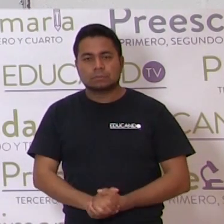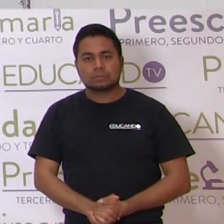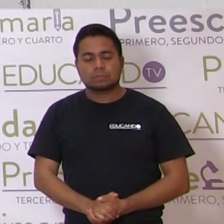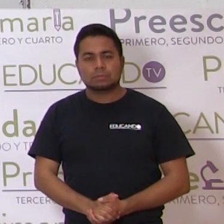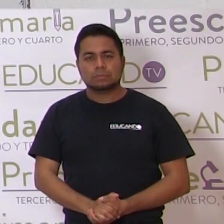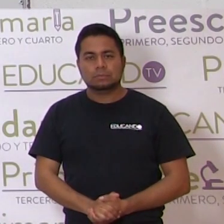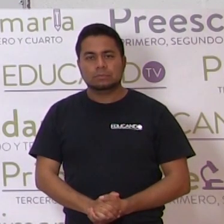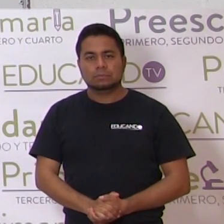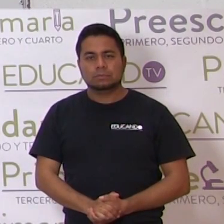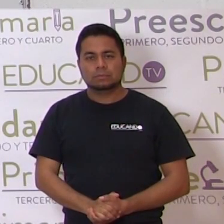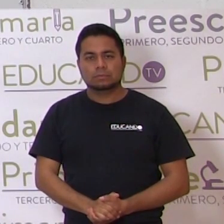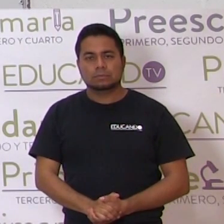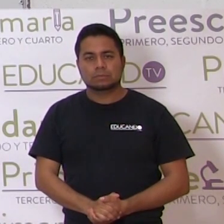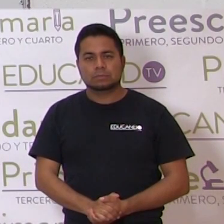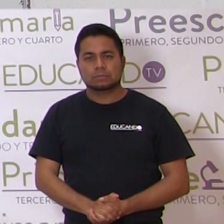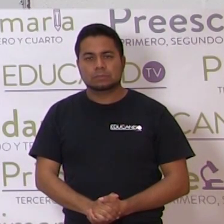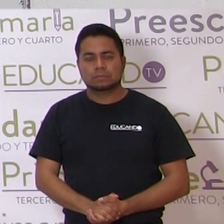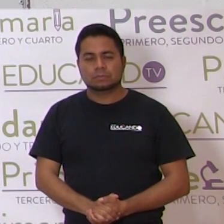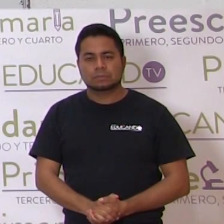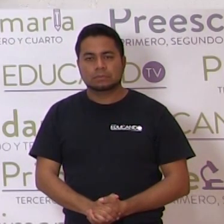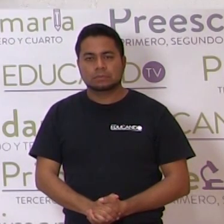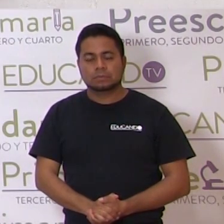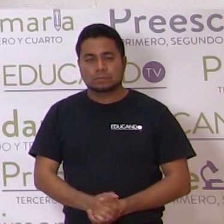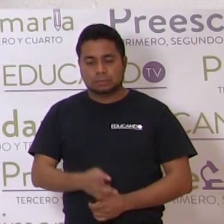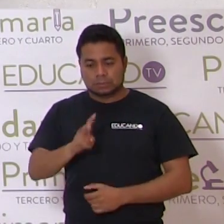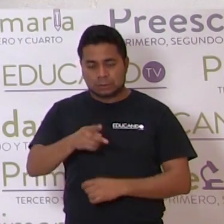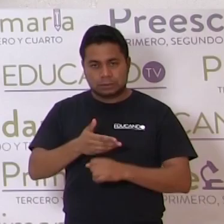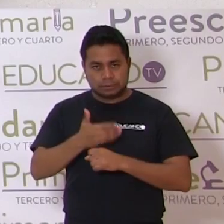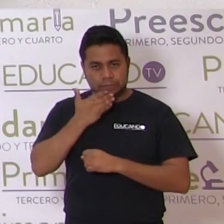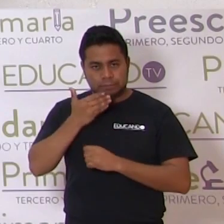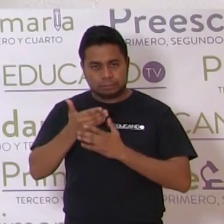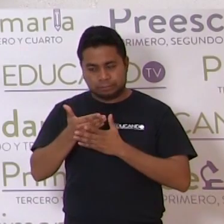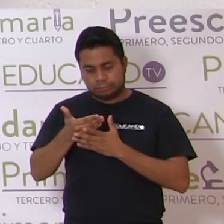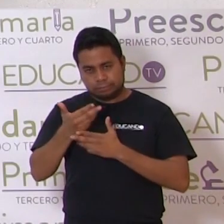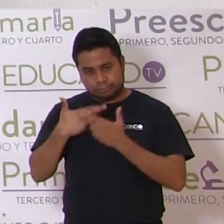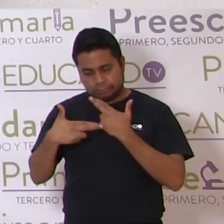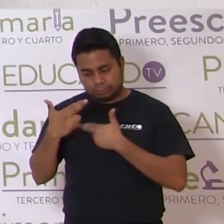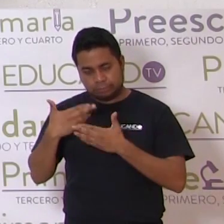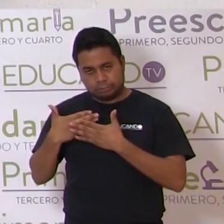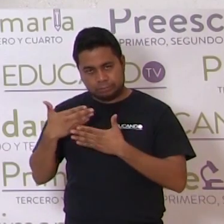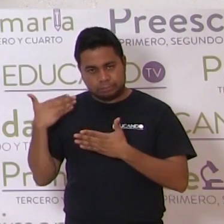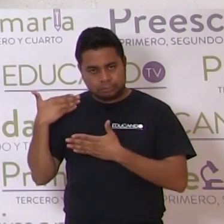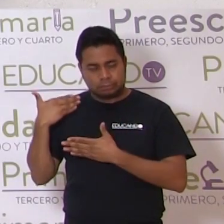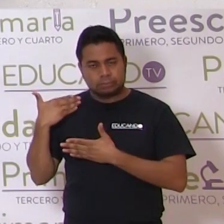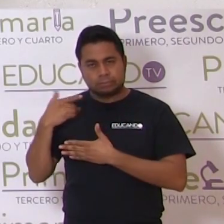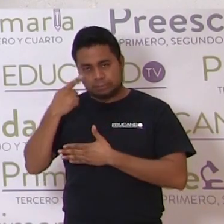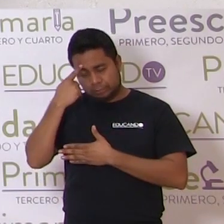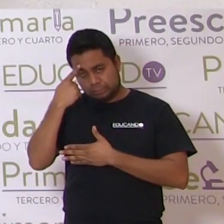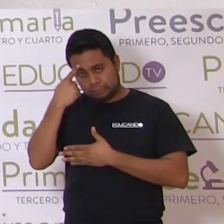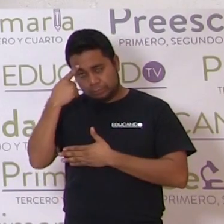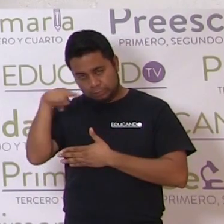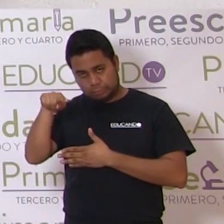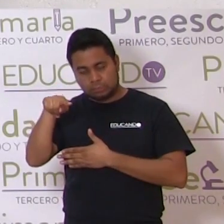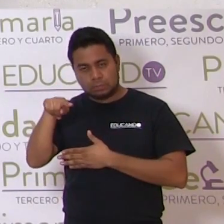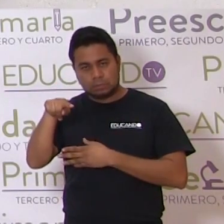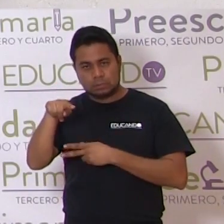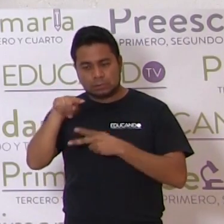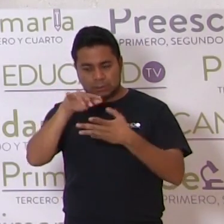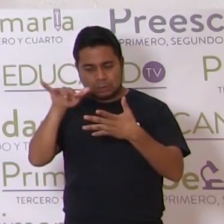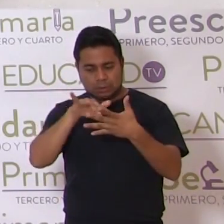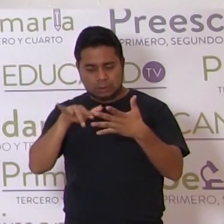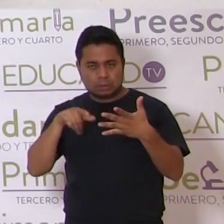Conclusiones. ¿Verdad? Muy bien, vamos a regresar un poco a nuestro